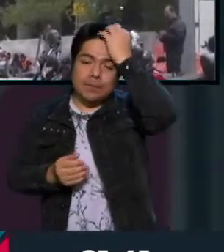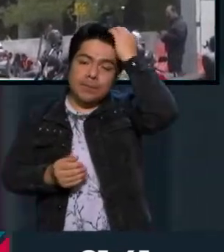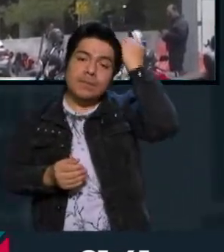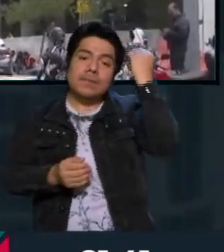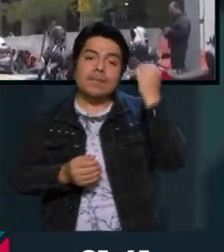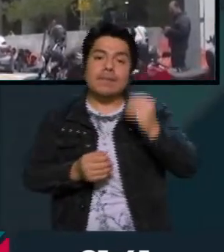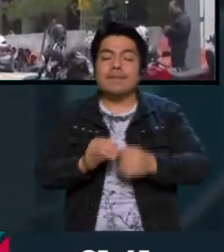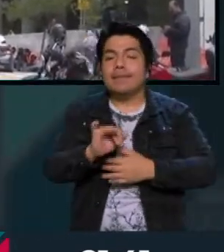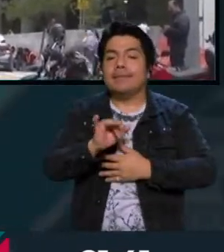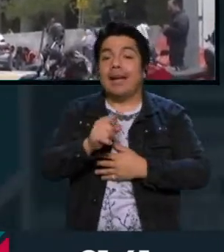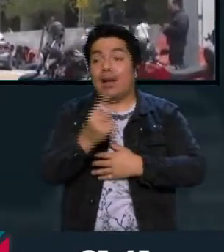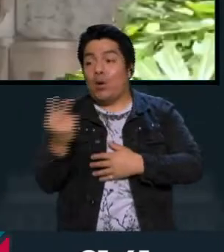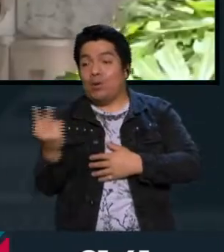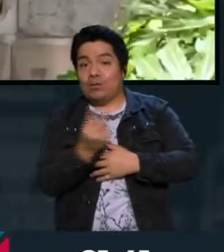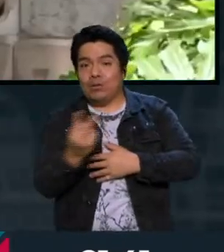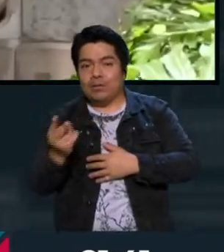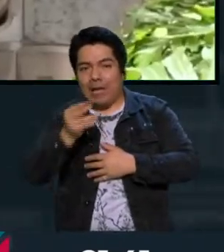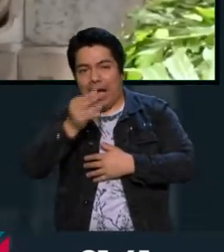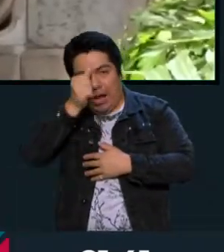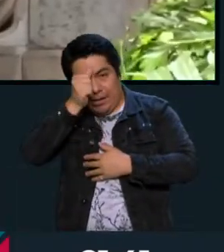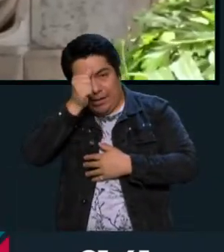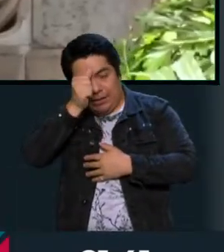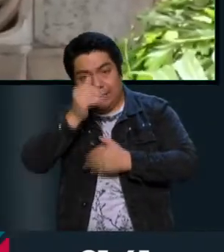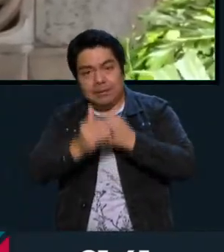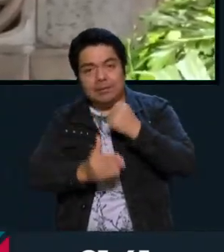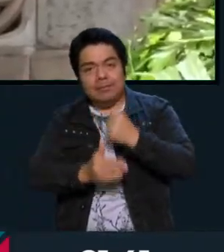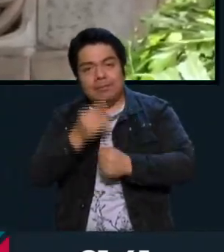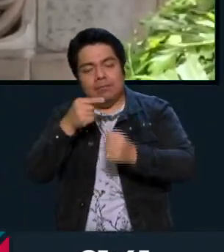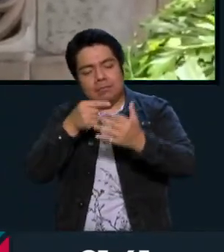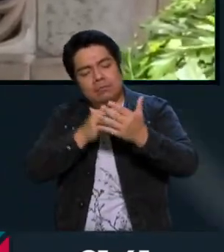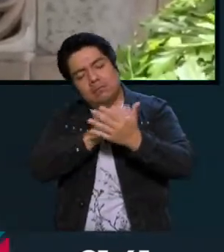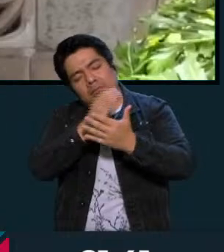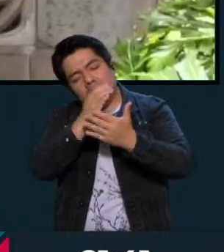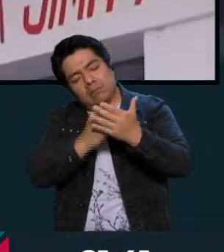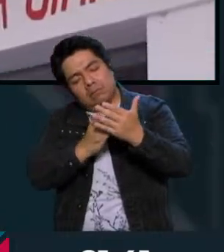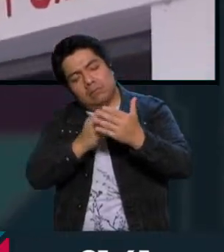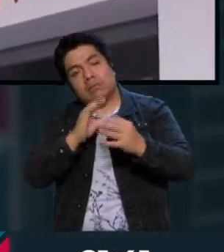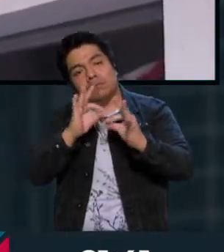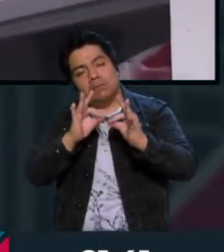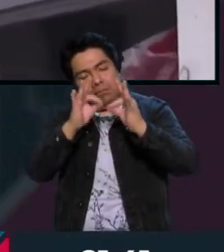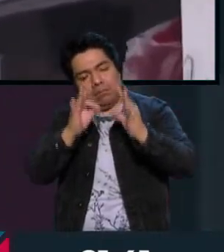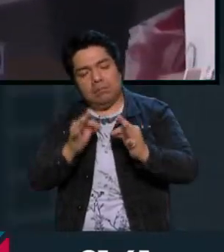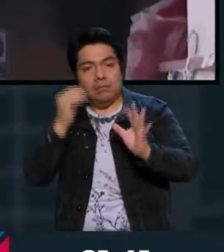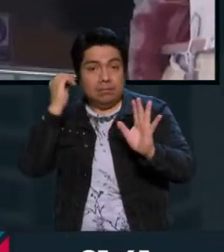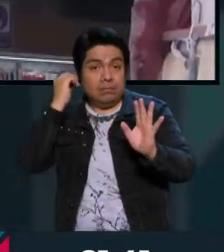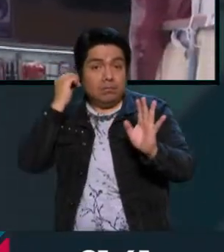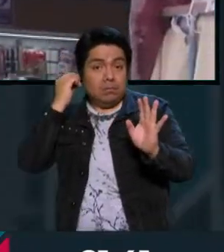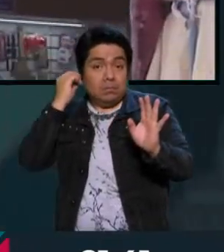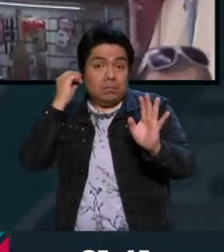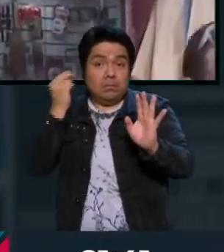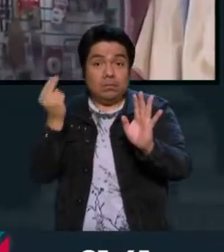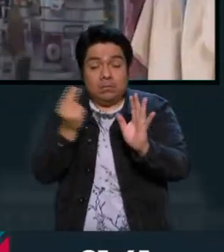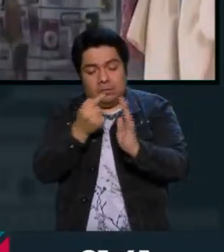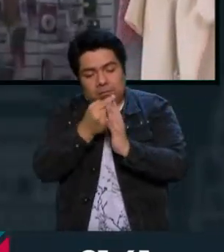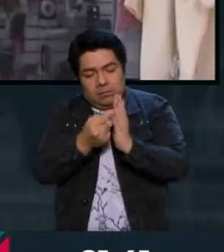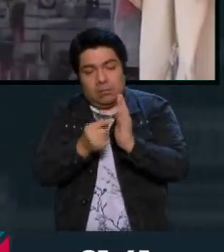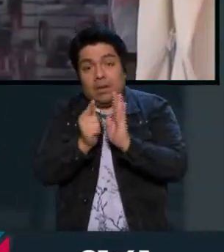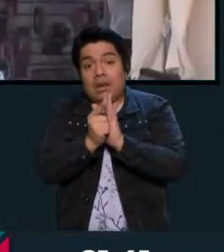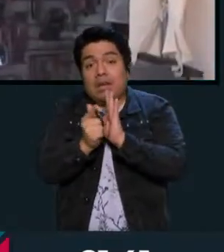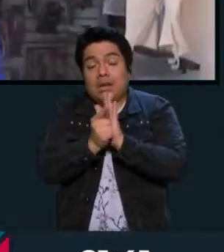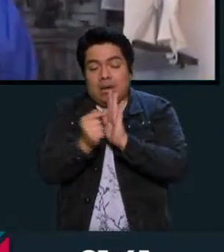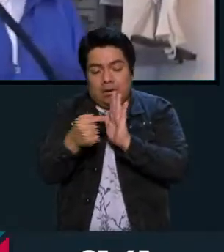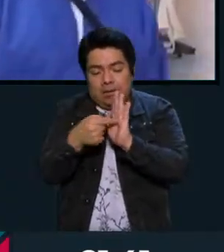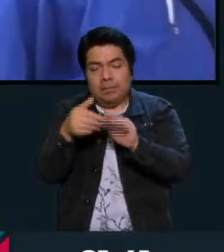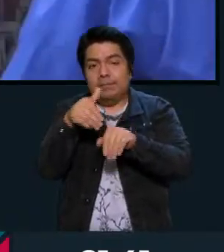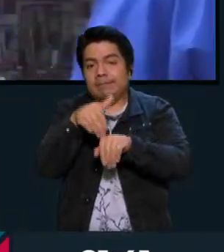arrendatarios y arrendadores, ya que ahí se establecerán las condiciones que deben estar siempre apegadas a la ley